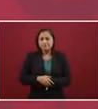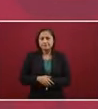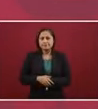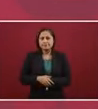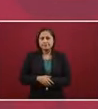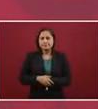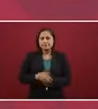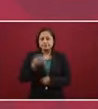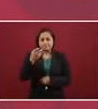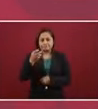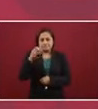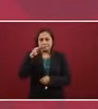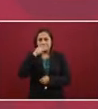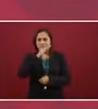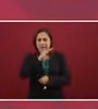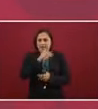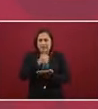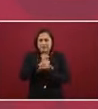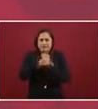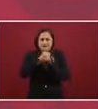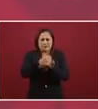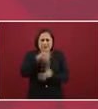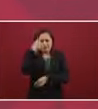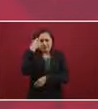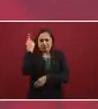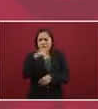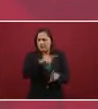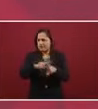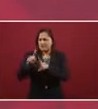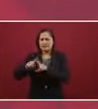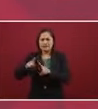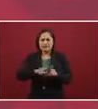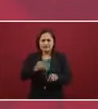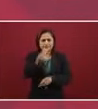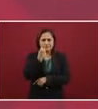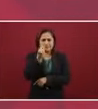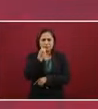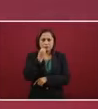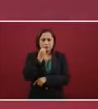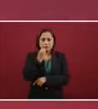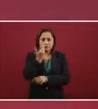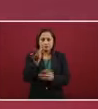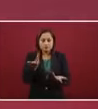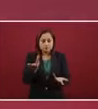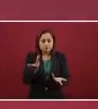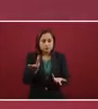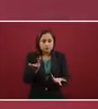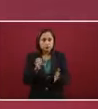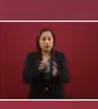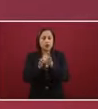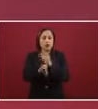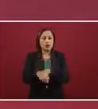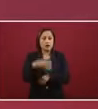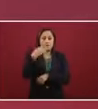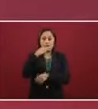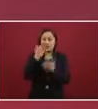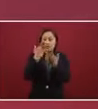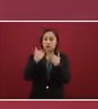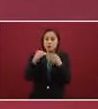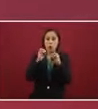la base de la alimentación. Cuando no hay maíz, se padece mucho en el